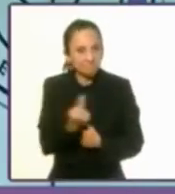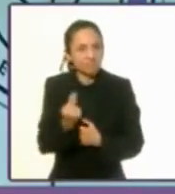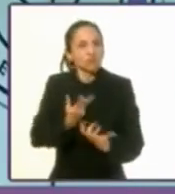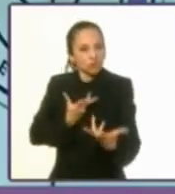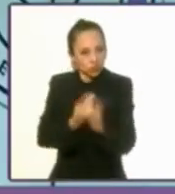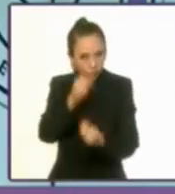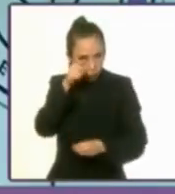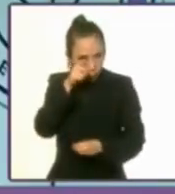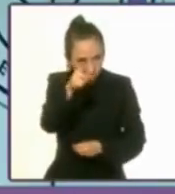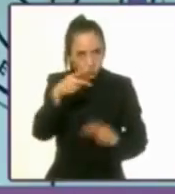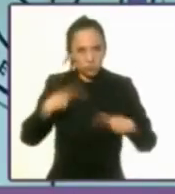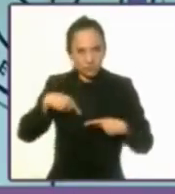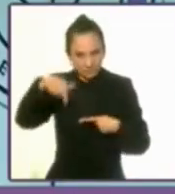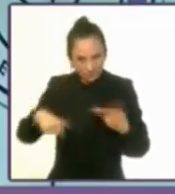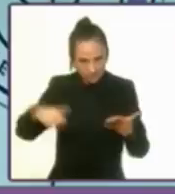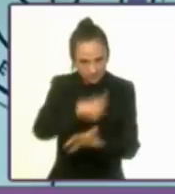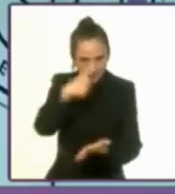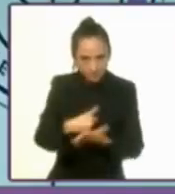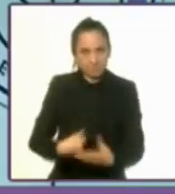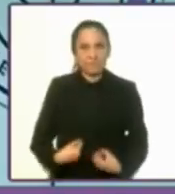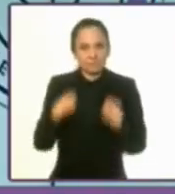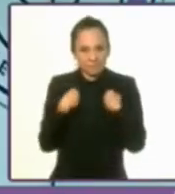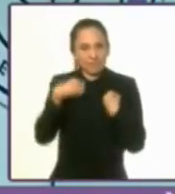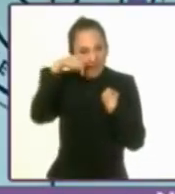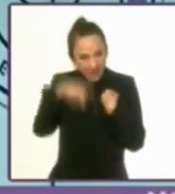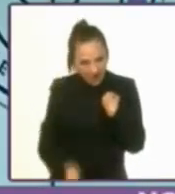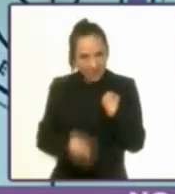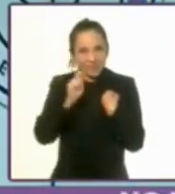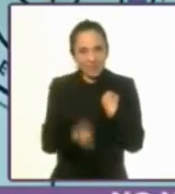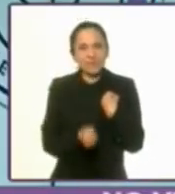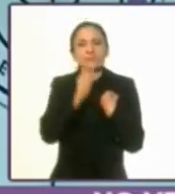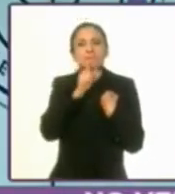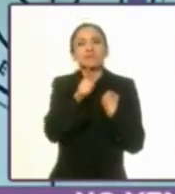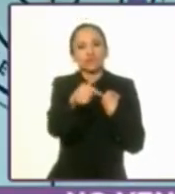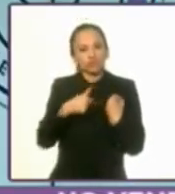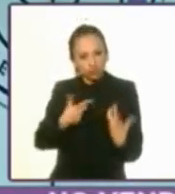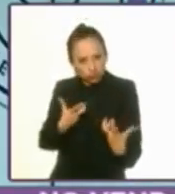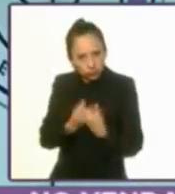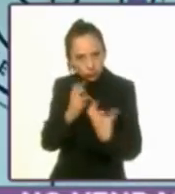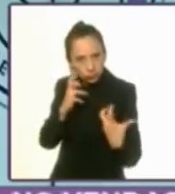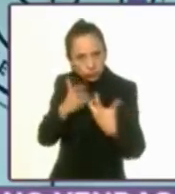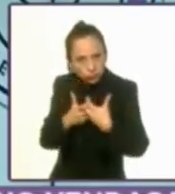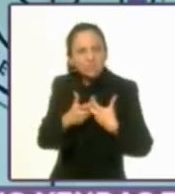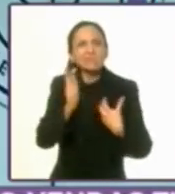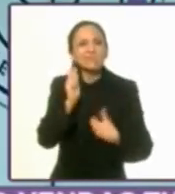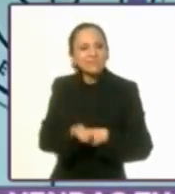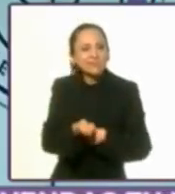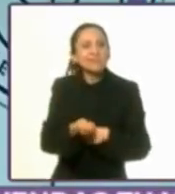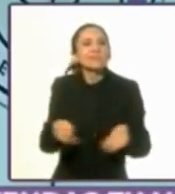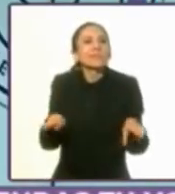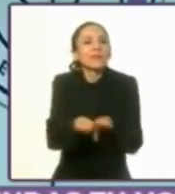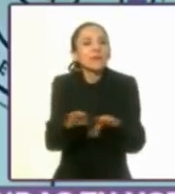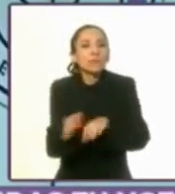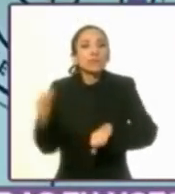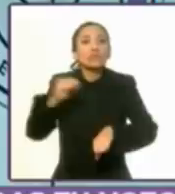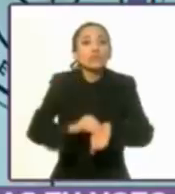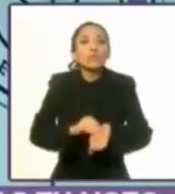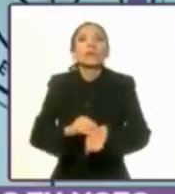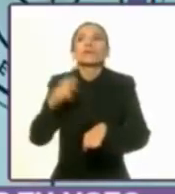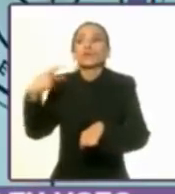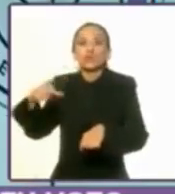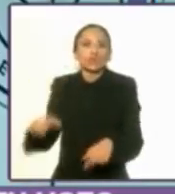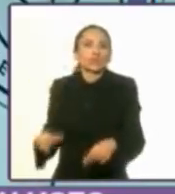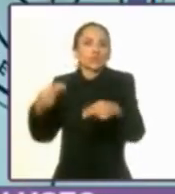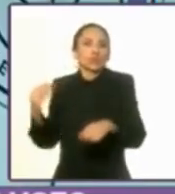ciudadano vecino de la ciudad que cambiemos la forma de generar autoempleo en la ciudad de mexico